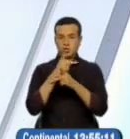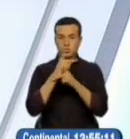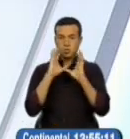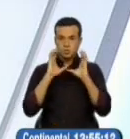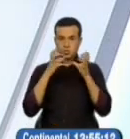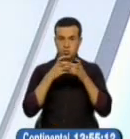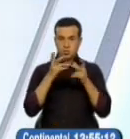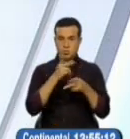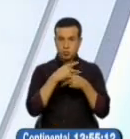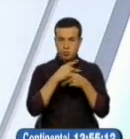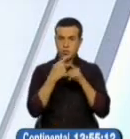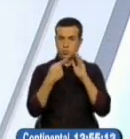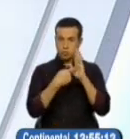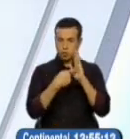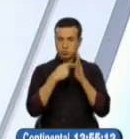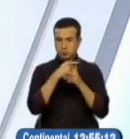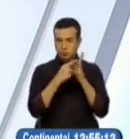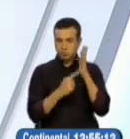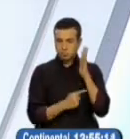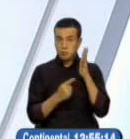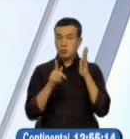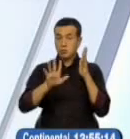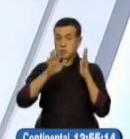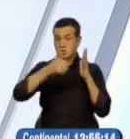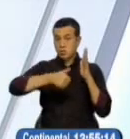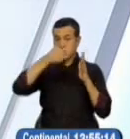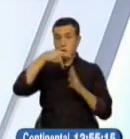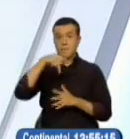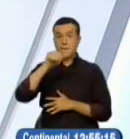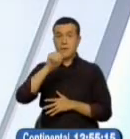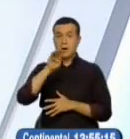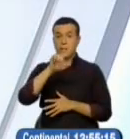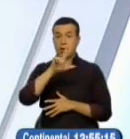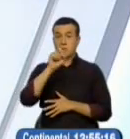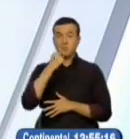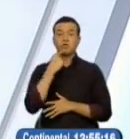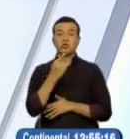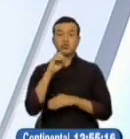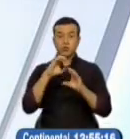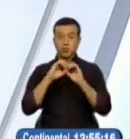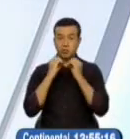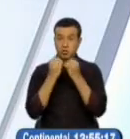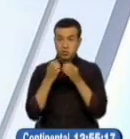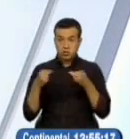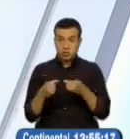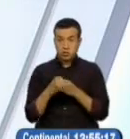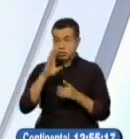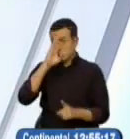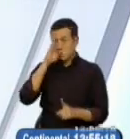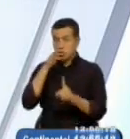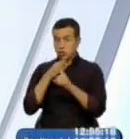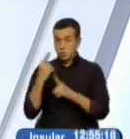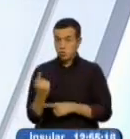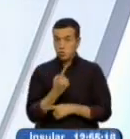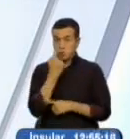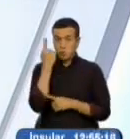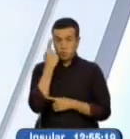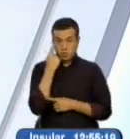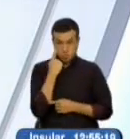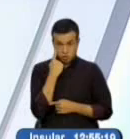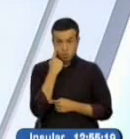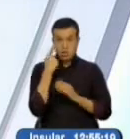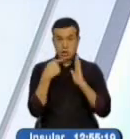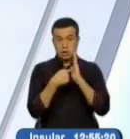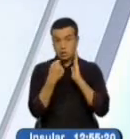Consultivo Productivo y Tributario. Según su titular, Pablo Campana, este órgano no tiene como objetivo único y